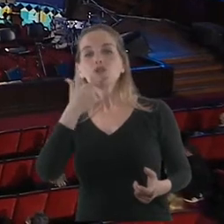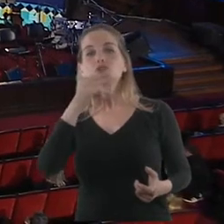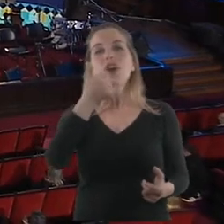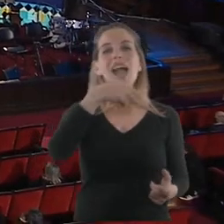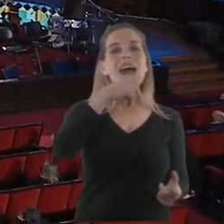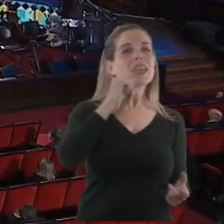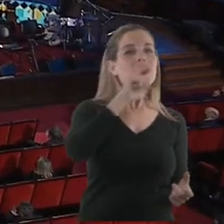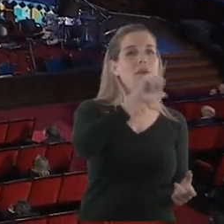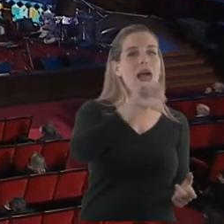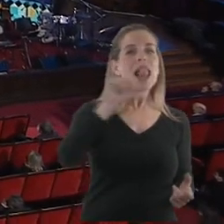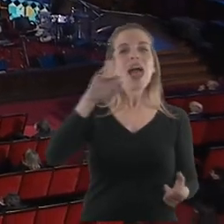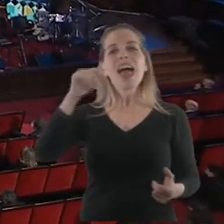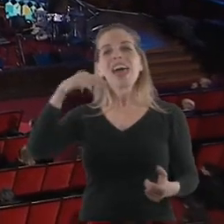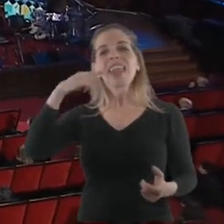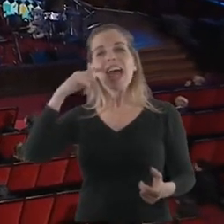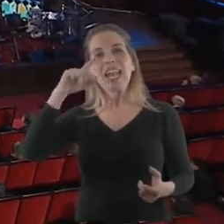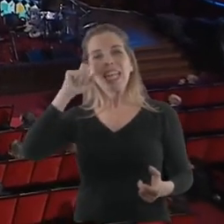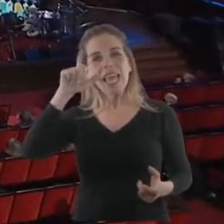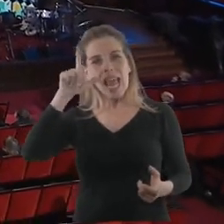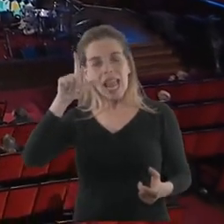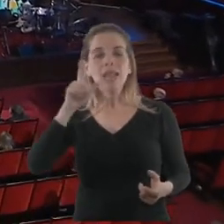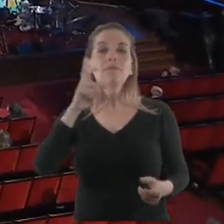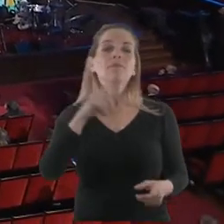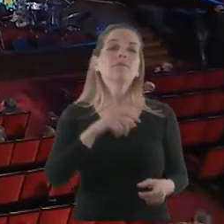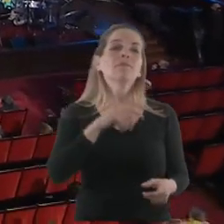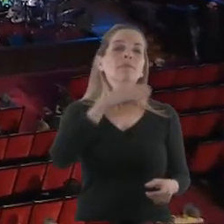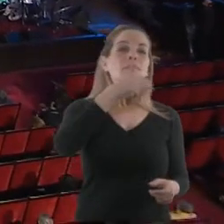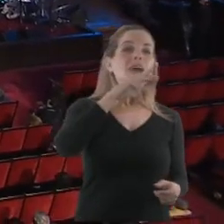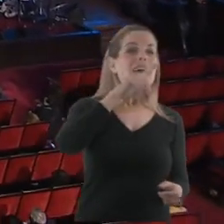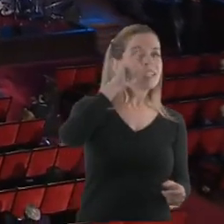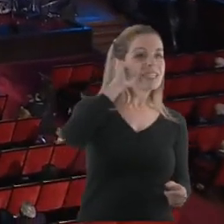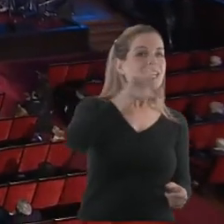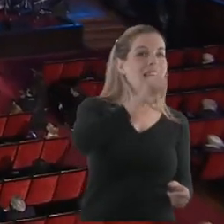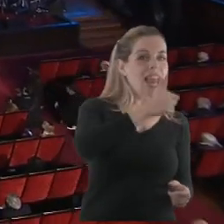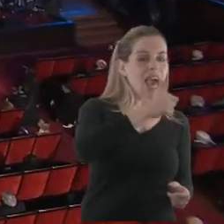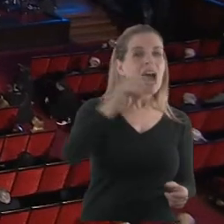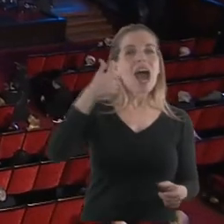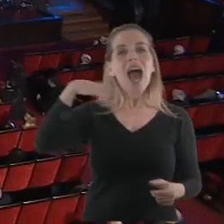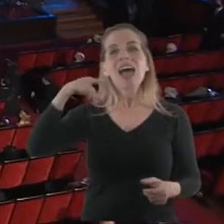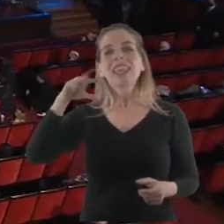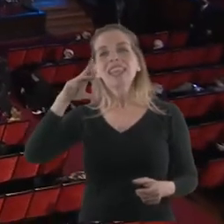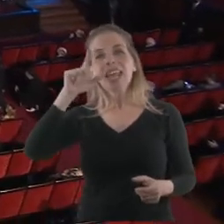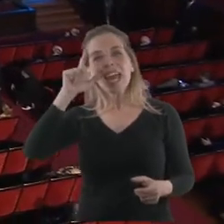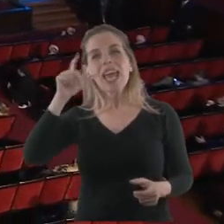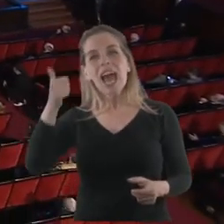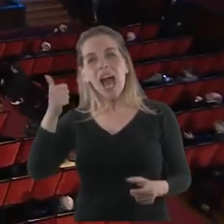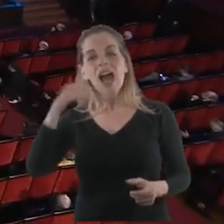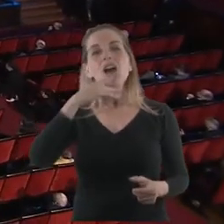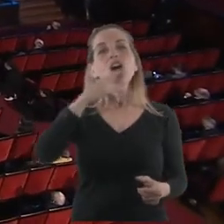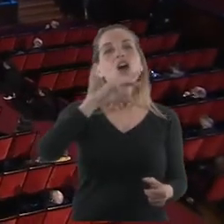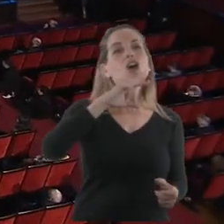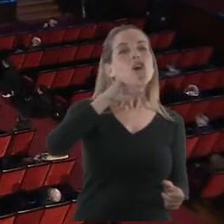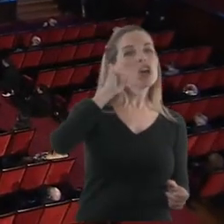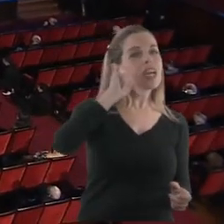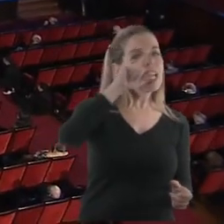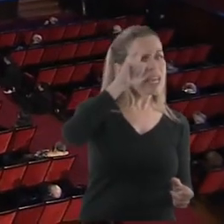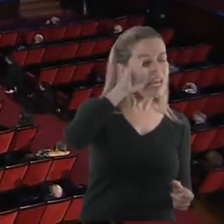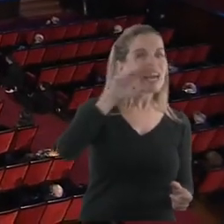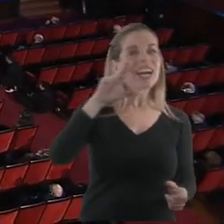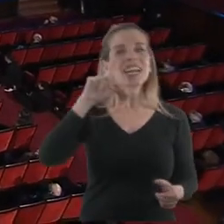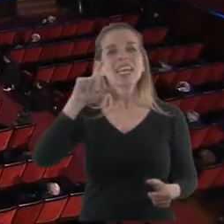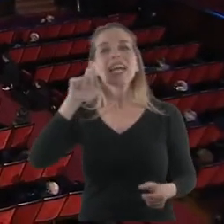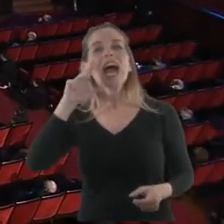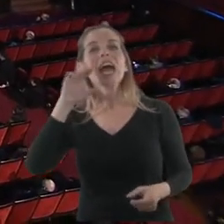Franco, Daniel Funes de Rioja, Marcela Gali, Andrea Gamarnik, Jorge Hefner,